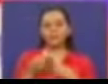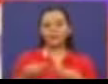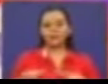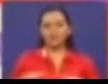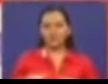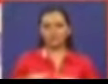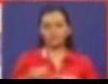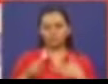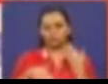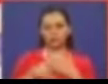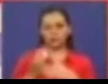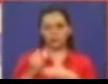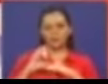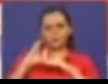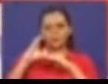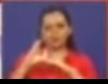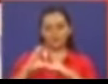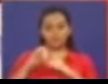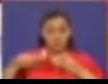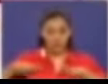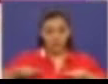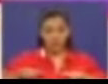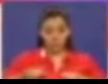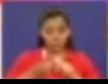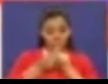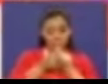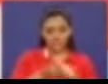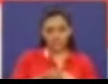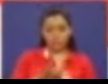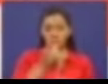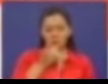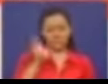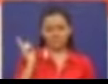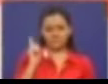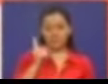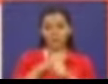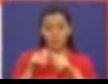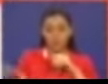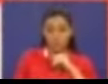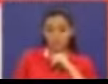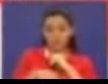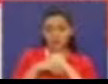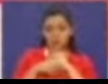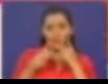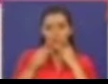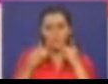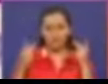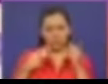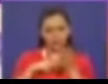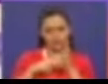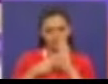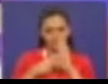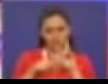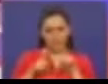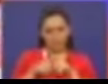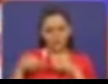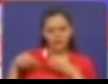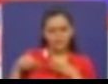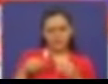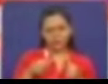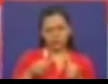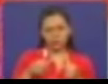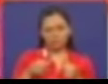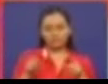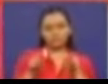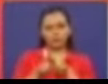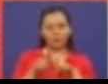de capital. Insisto, el gasto corriente no es malo, pero además el gasto público no es gasto corriente, es gasto en inversión, lo cual